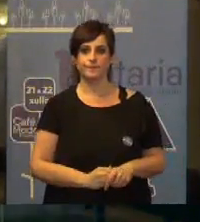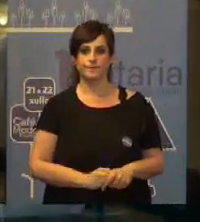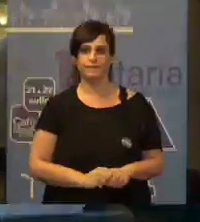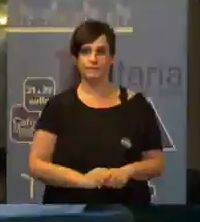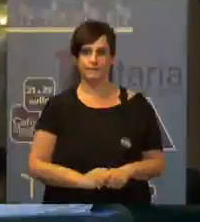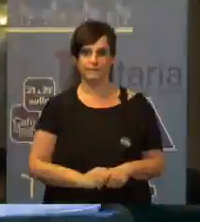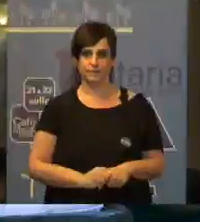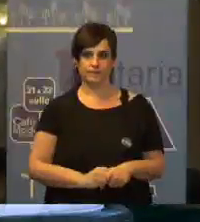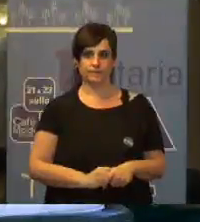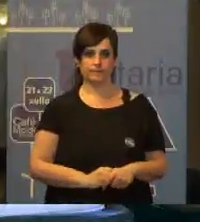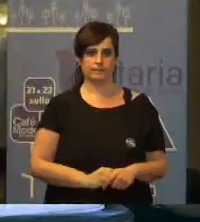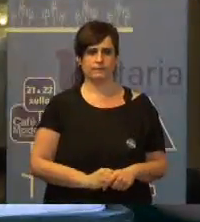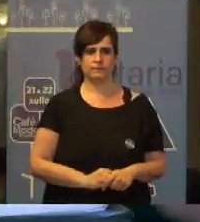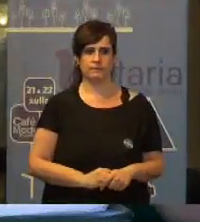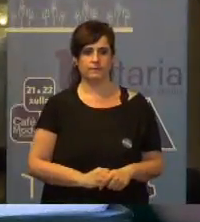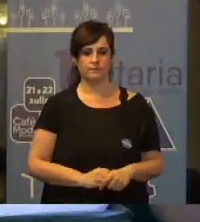No,